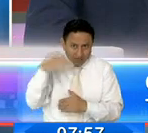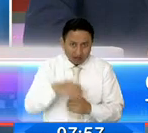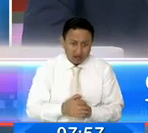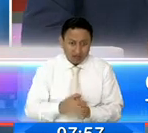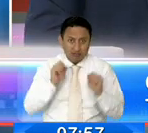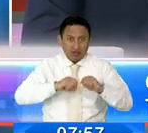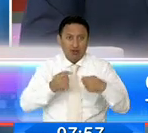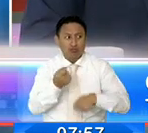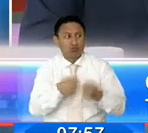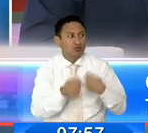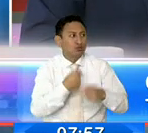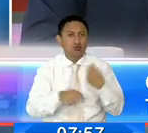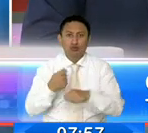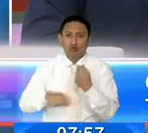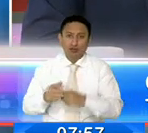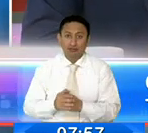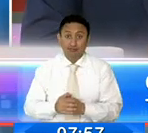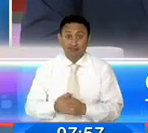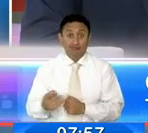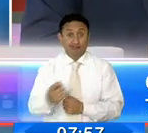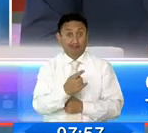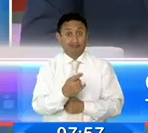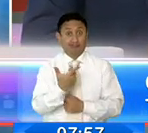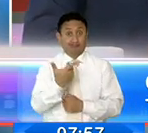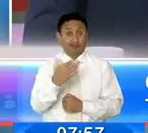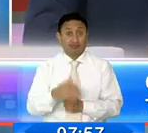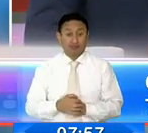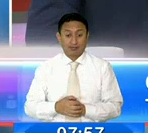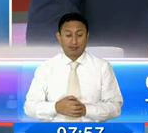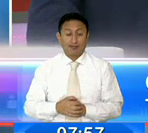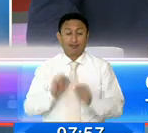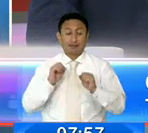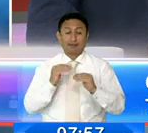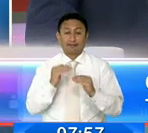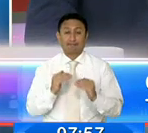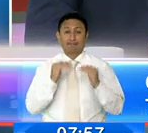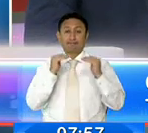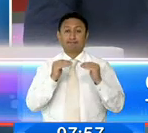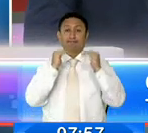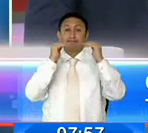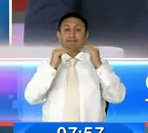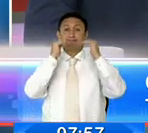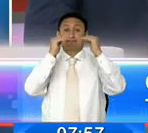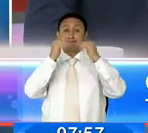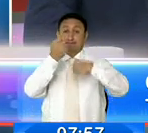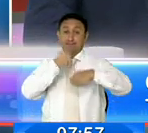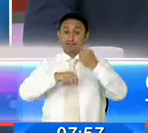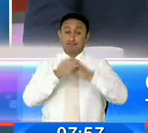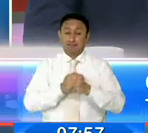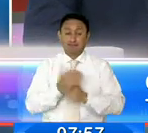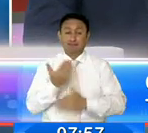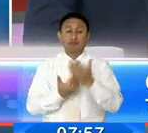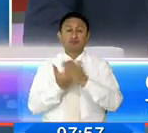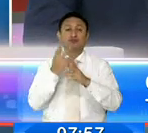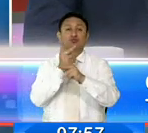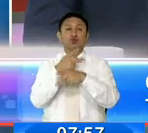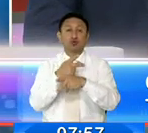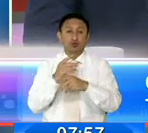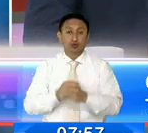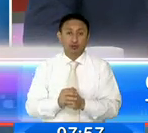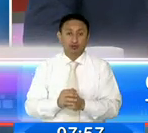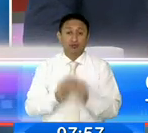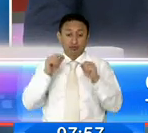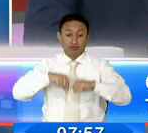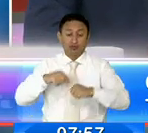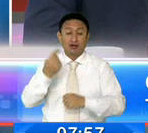mercadeo y va a ver usted a ver cómo se va posicionando en el mercado con un nuevo producto, que todavía va a estar a